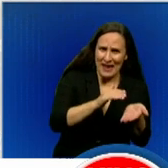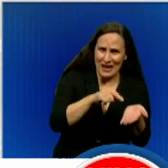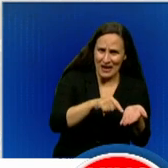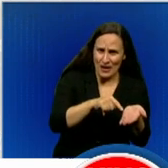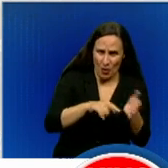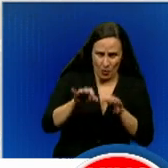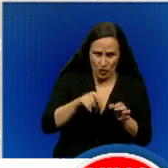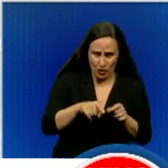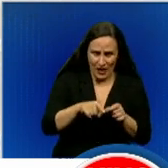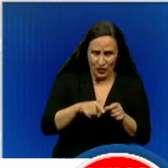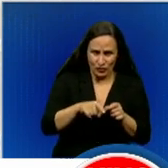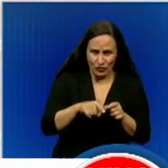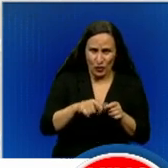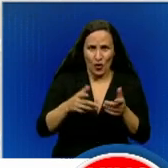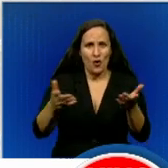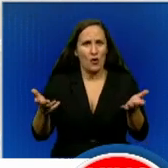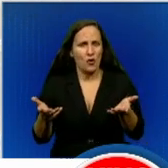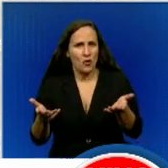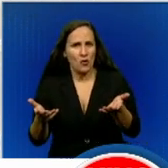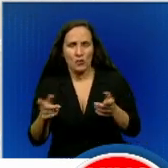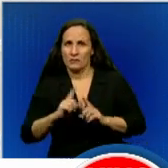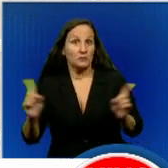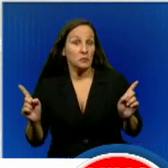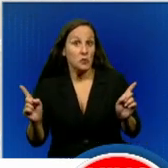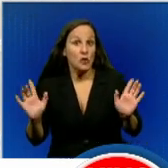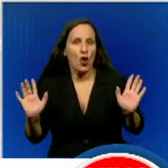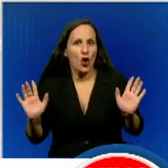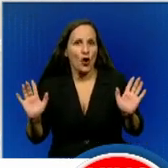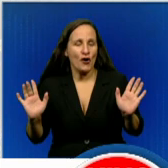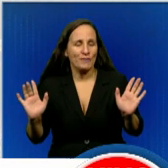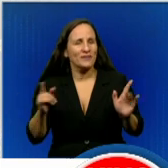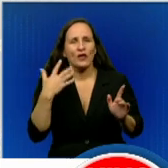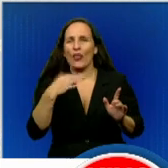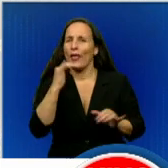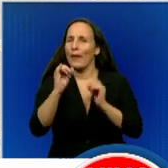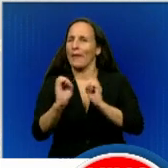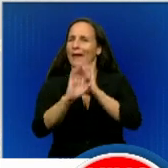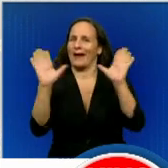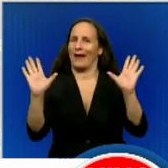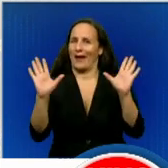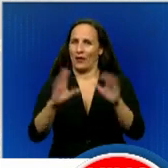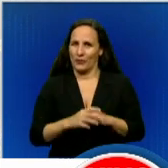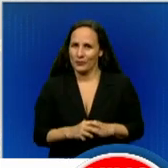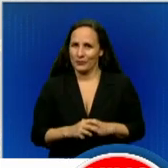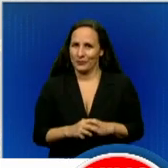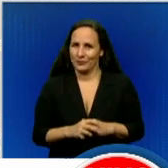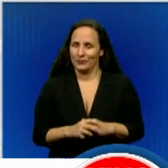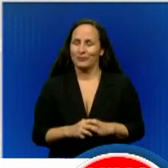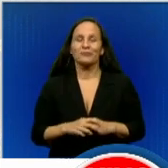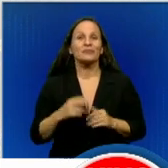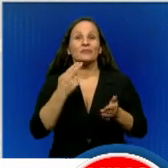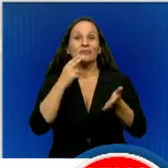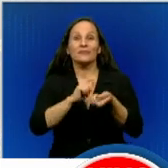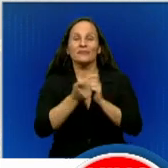proyecto absolutamente no y esto hay que dejarlo bien en claro bajo la reforma tributaria